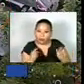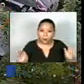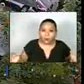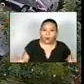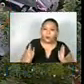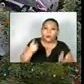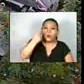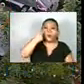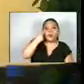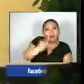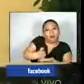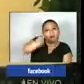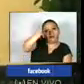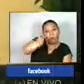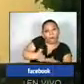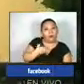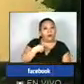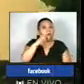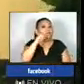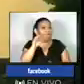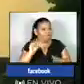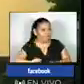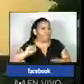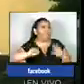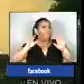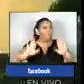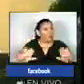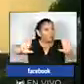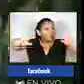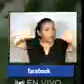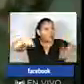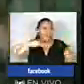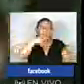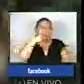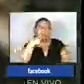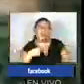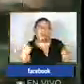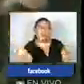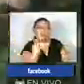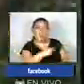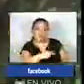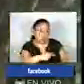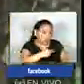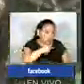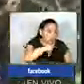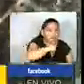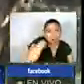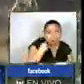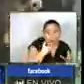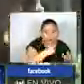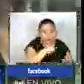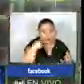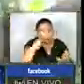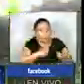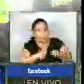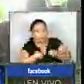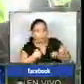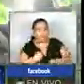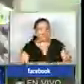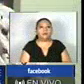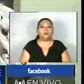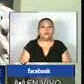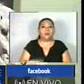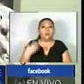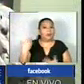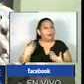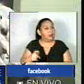animales de compañía, existen sanciones para la población que atente contra la vida de los mismos. De unas 20